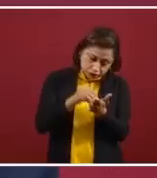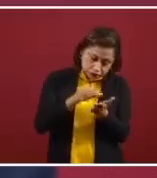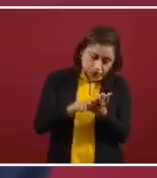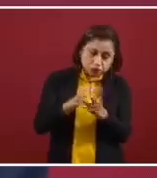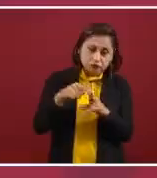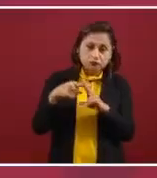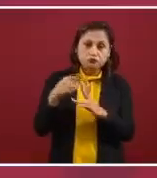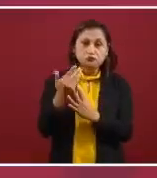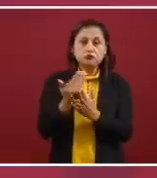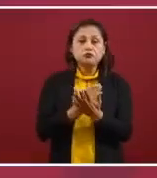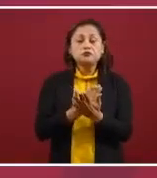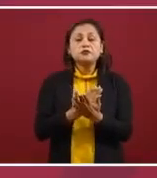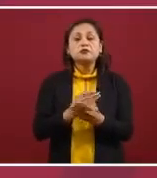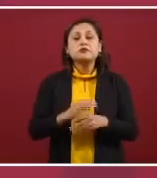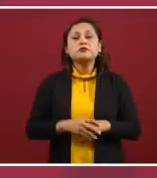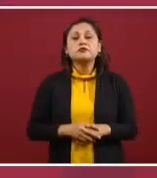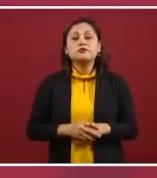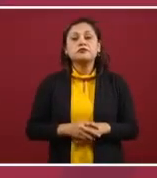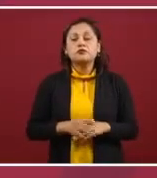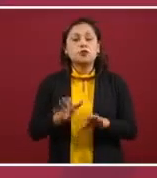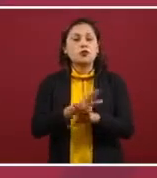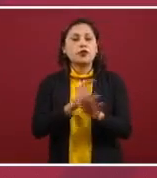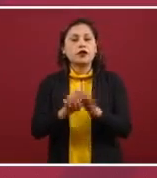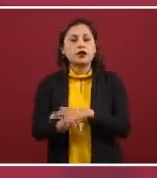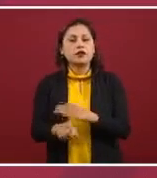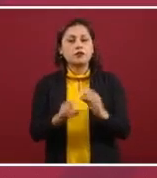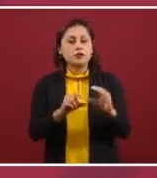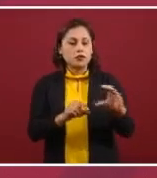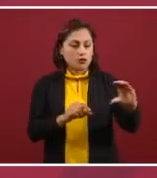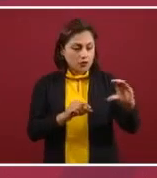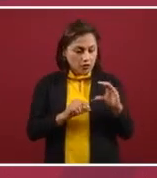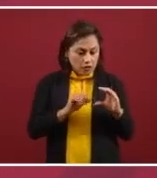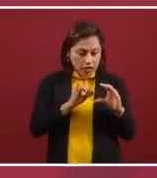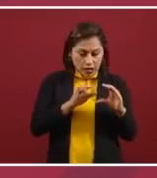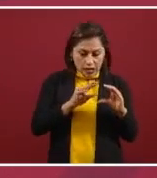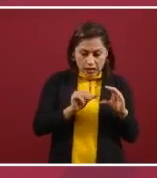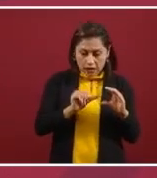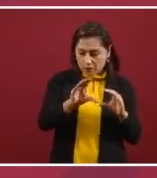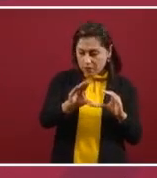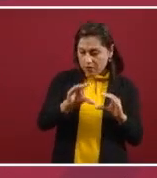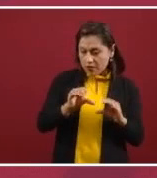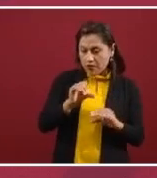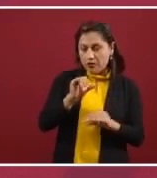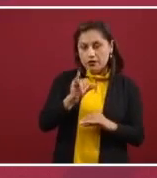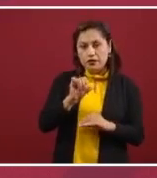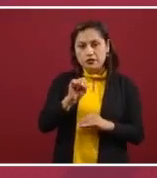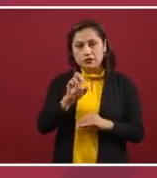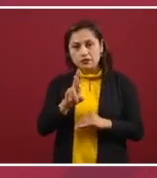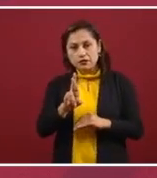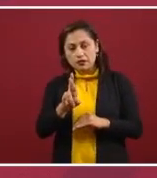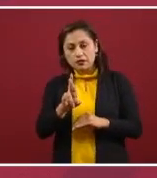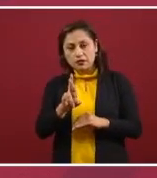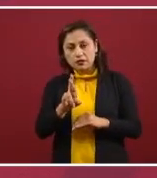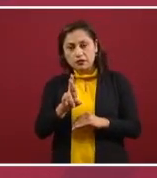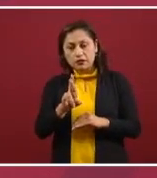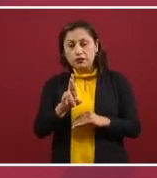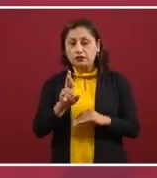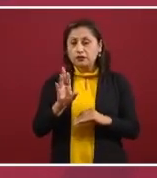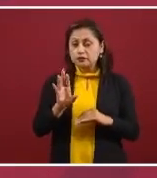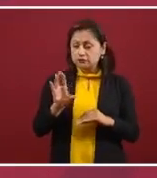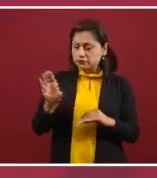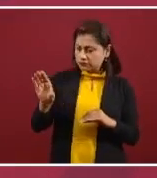esto es lo que vamos a obtener en IVA, en impuestos sobre la renta, y si es